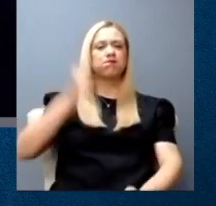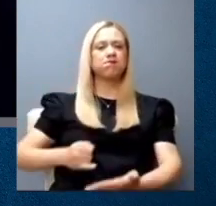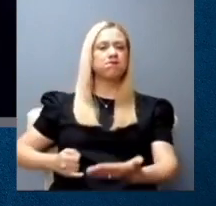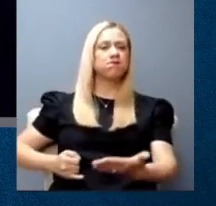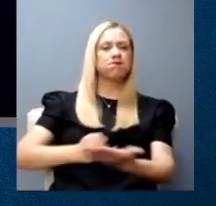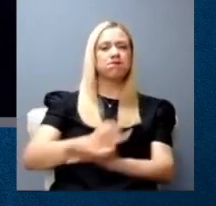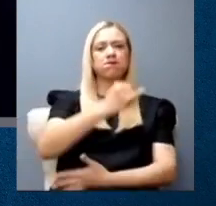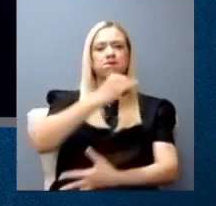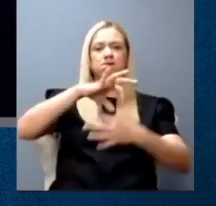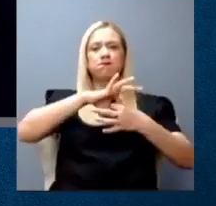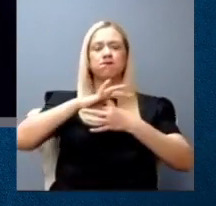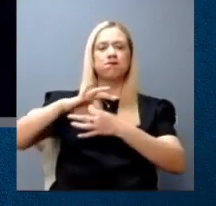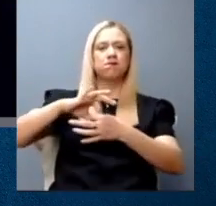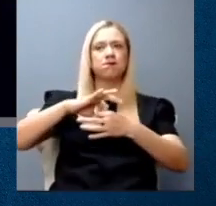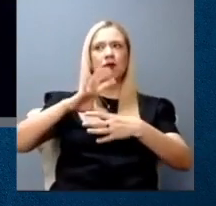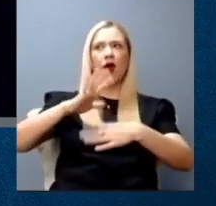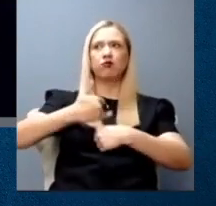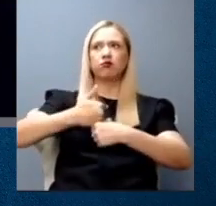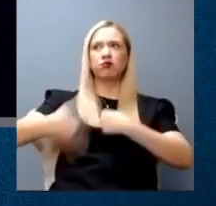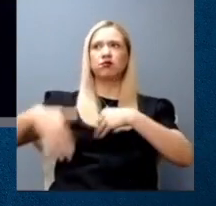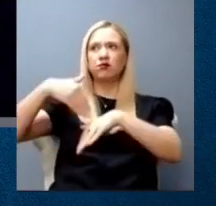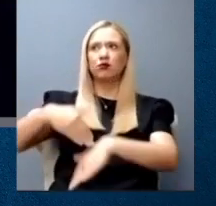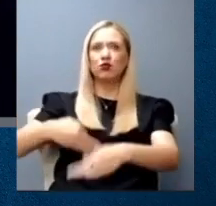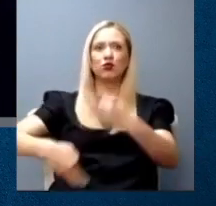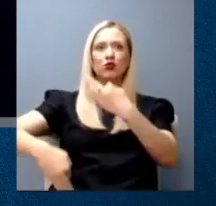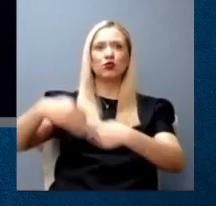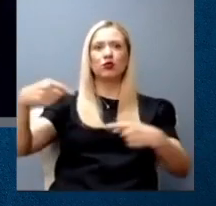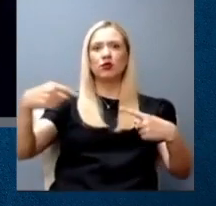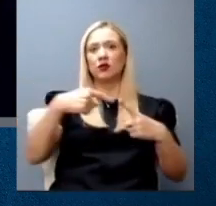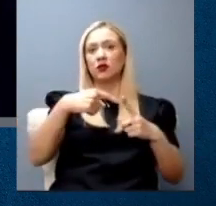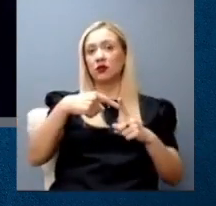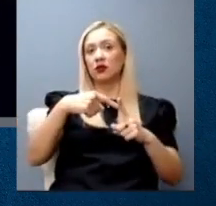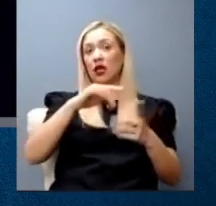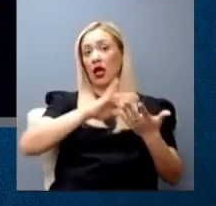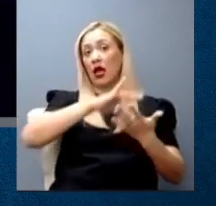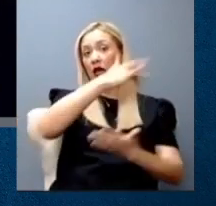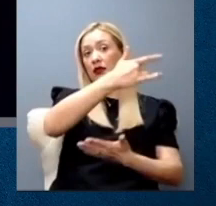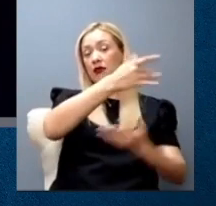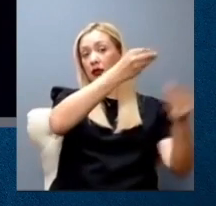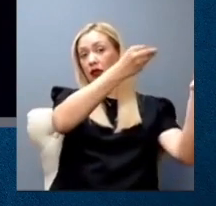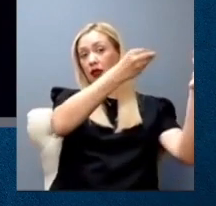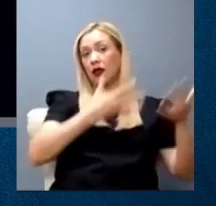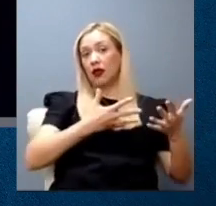que creas que haya sido relevante la influencia del derecho internacional de los derechos humanos.